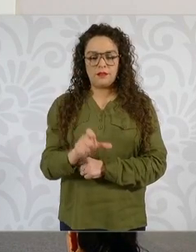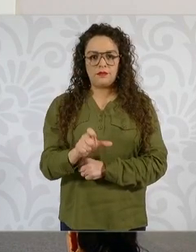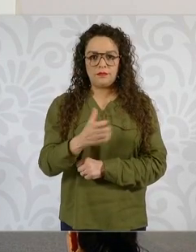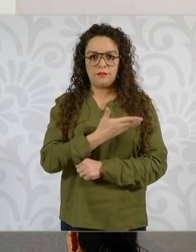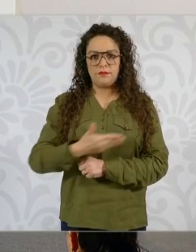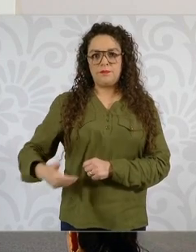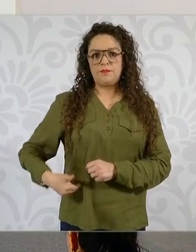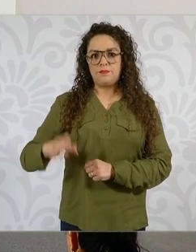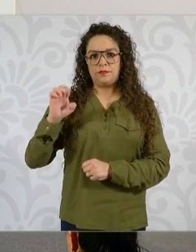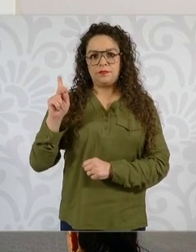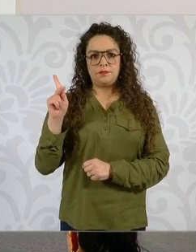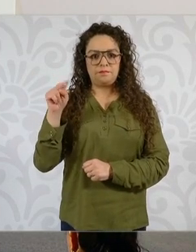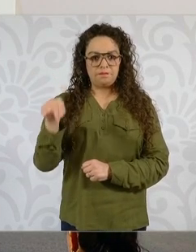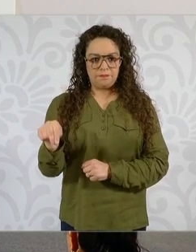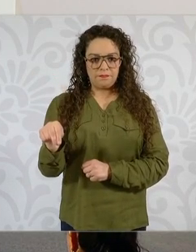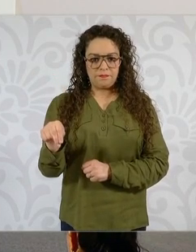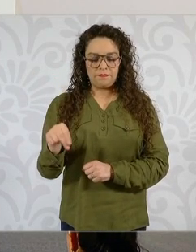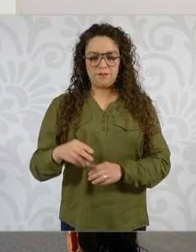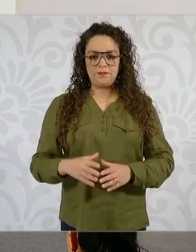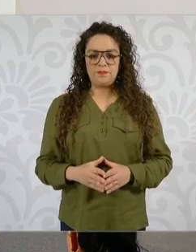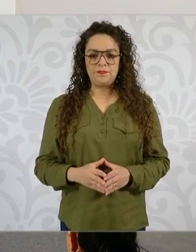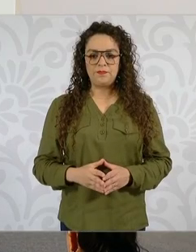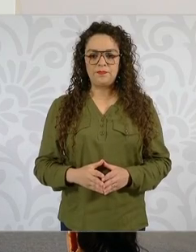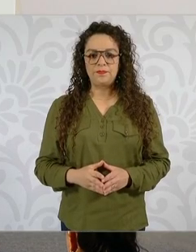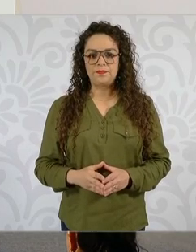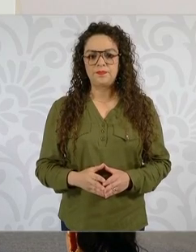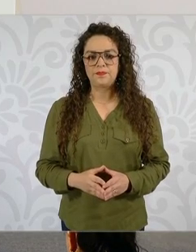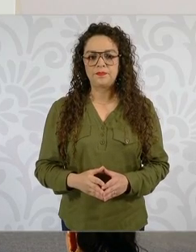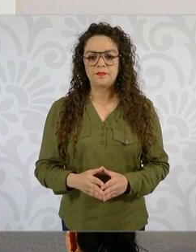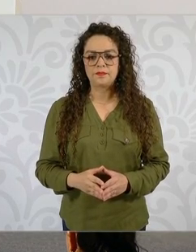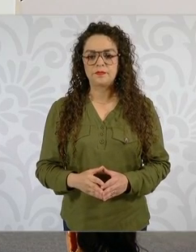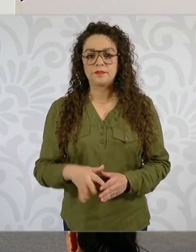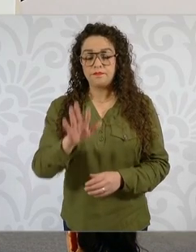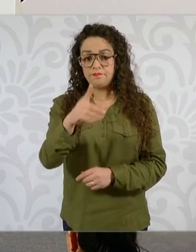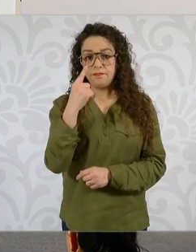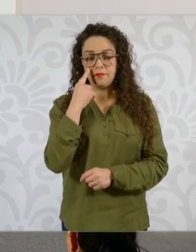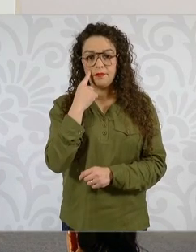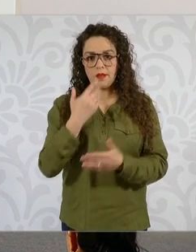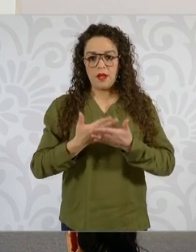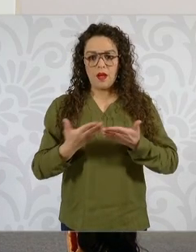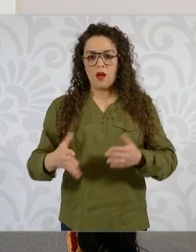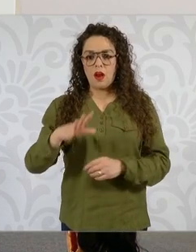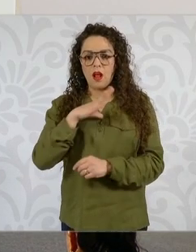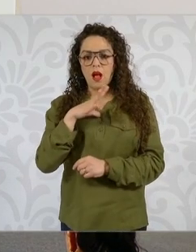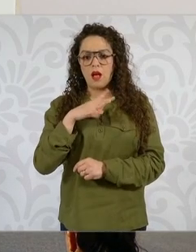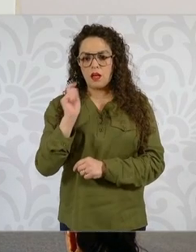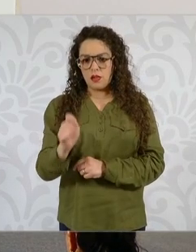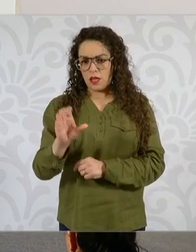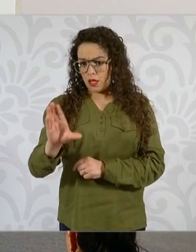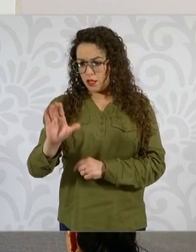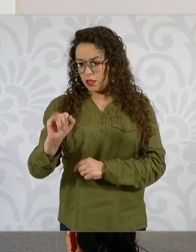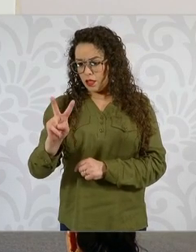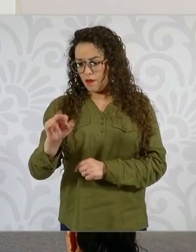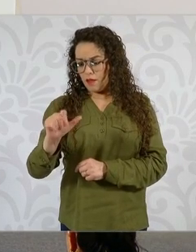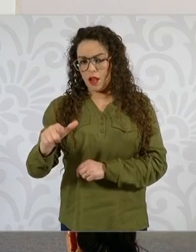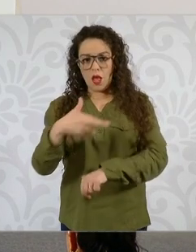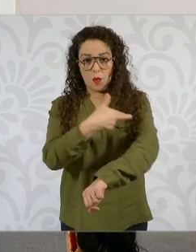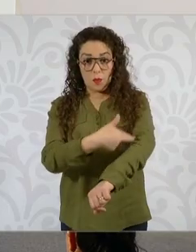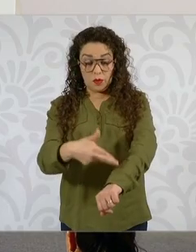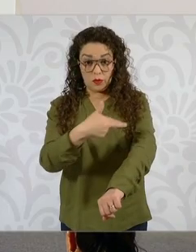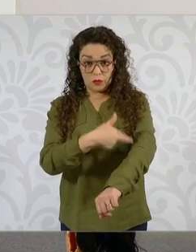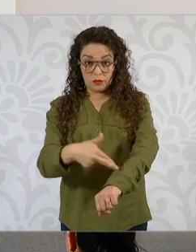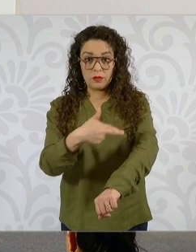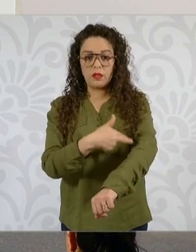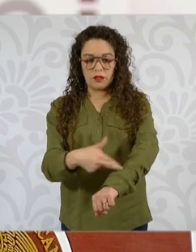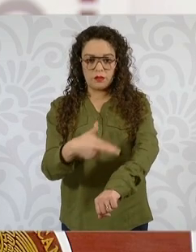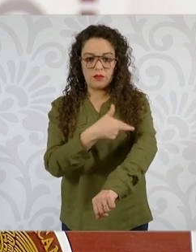operó transsexenalmente. Ahora, tenemos un proceso civil que va a culminar